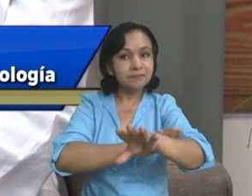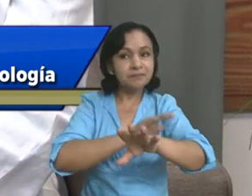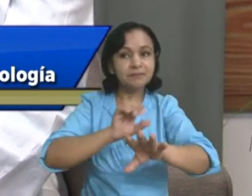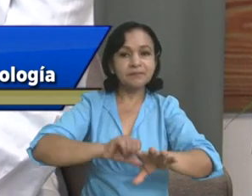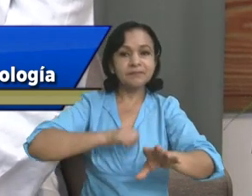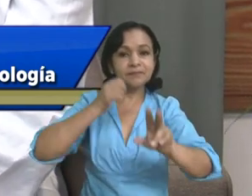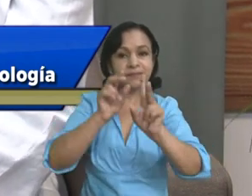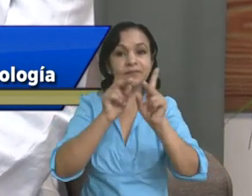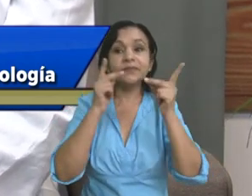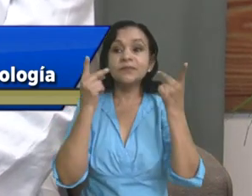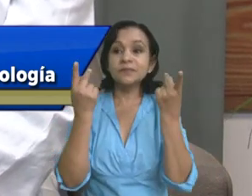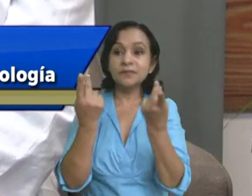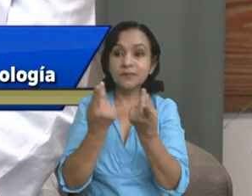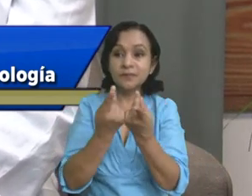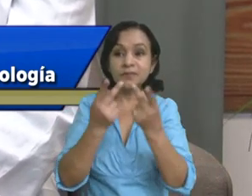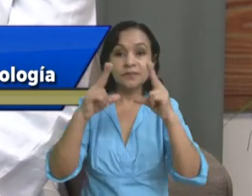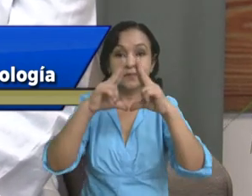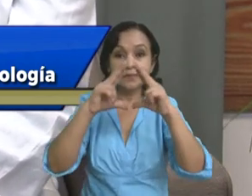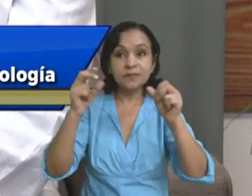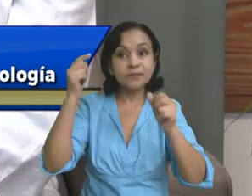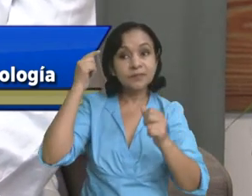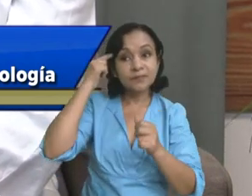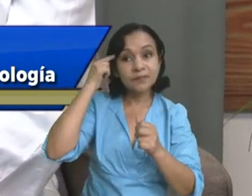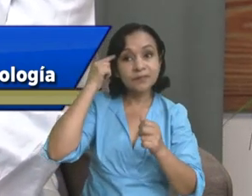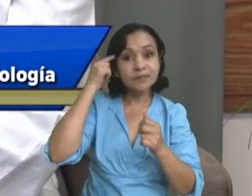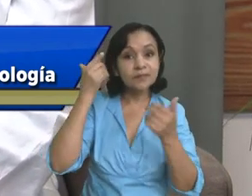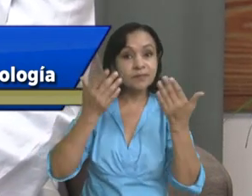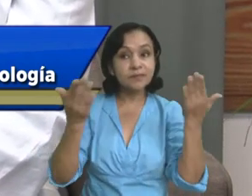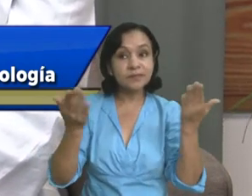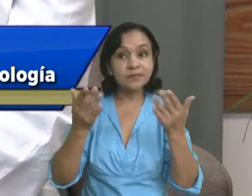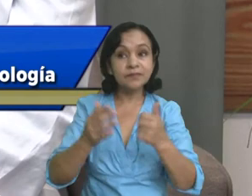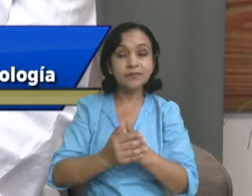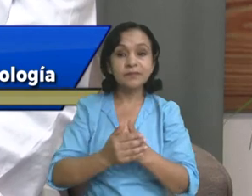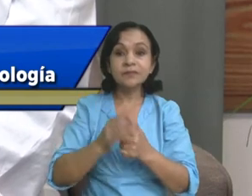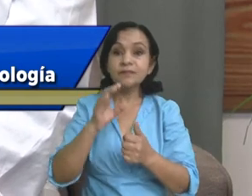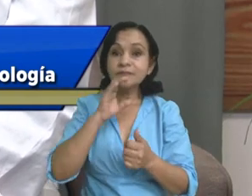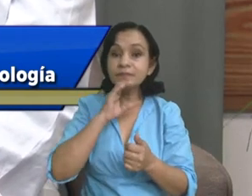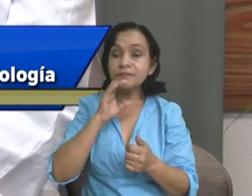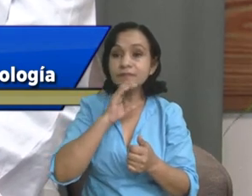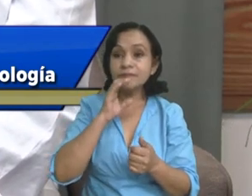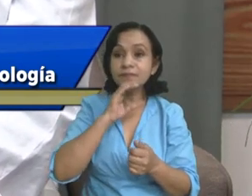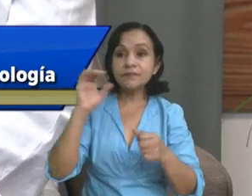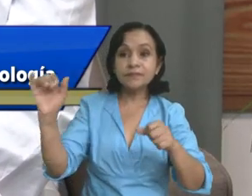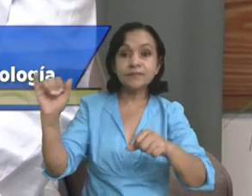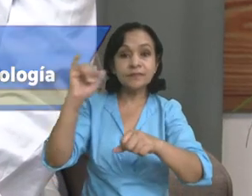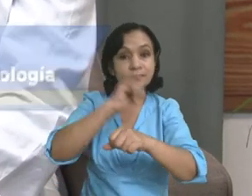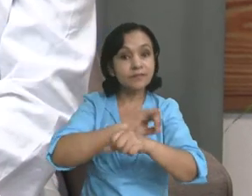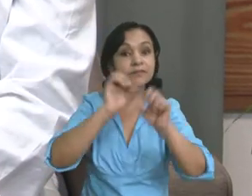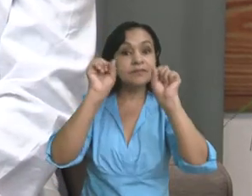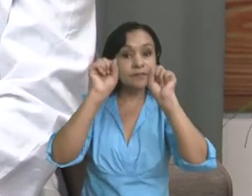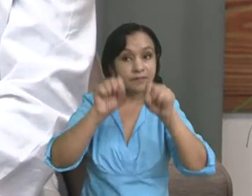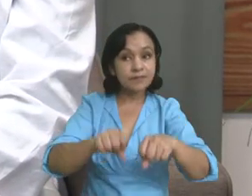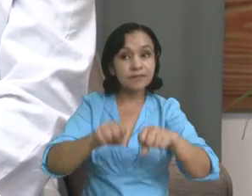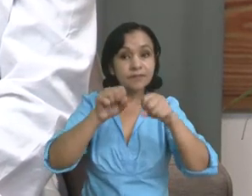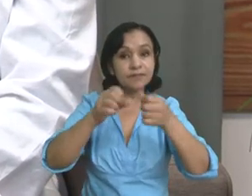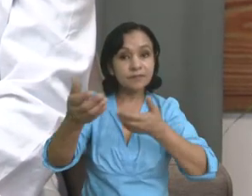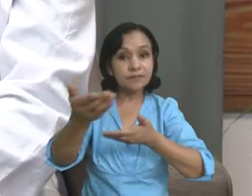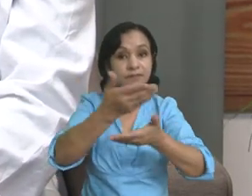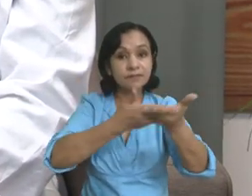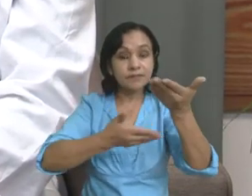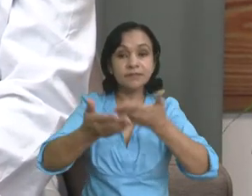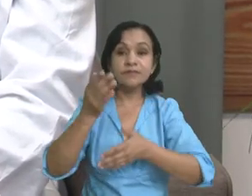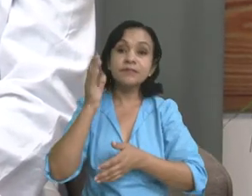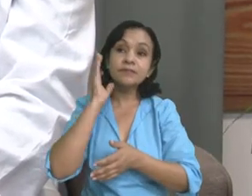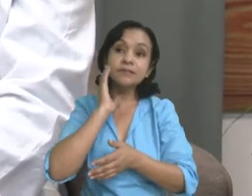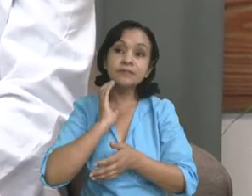pueblo nicaragüense haya pensado en los especialistas cubanos para que podamos compartir